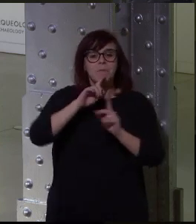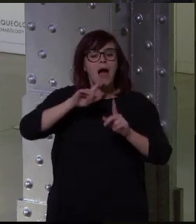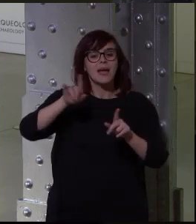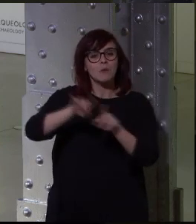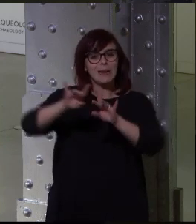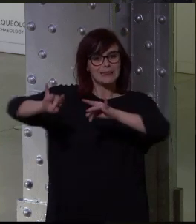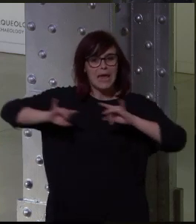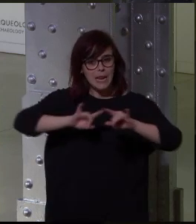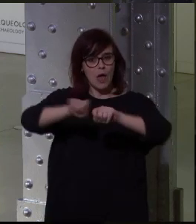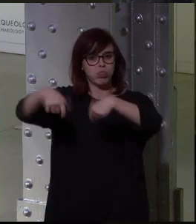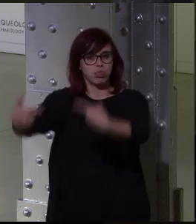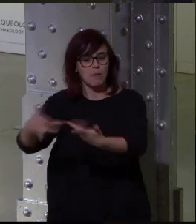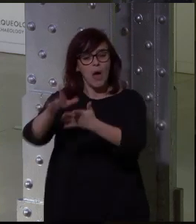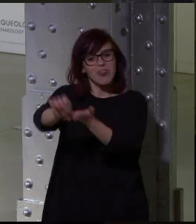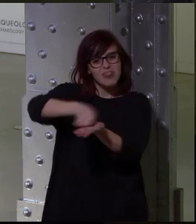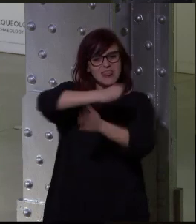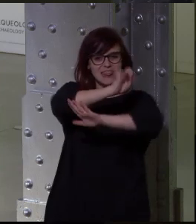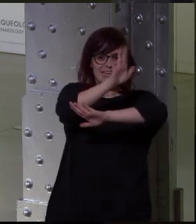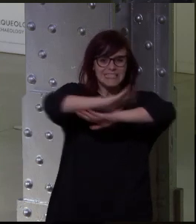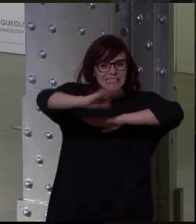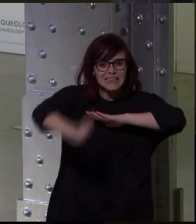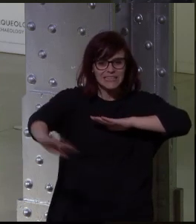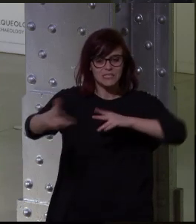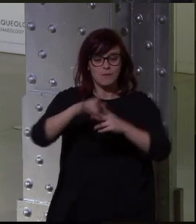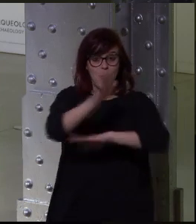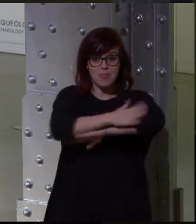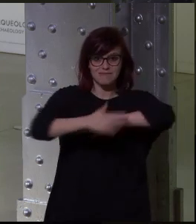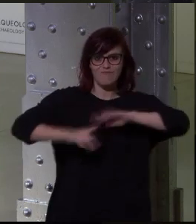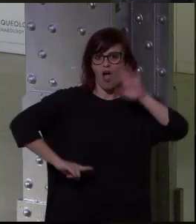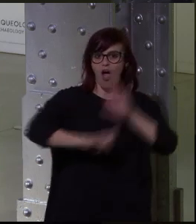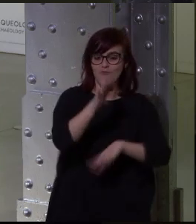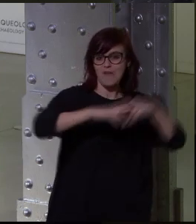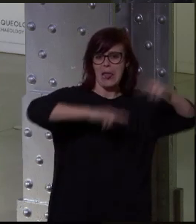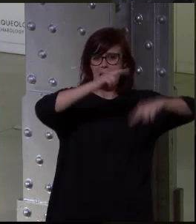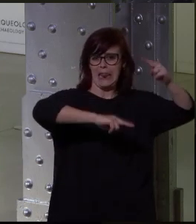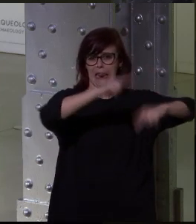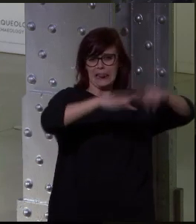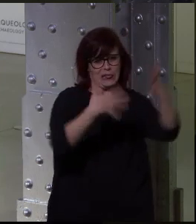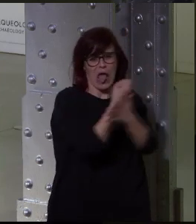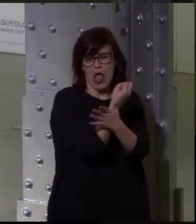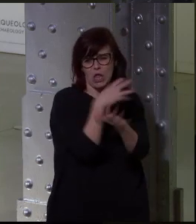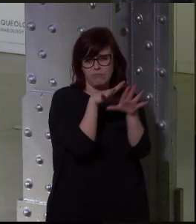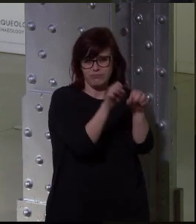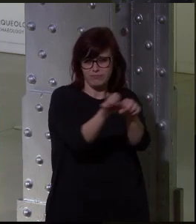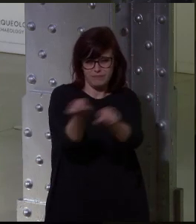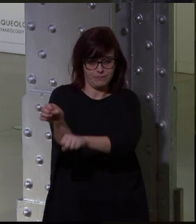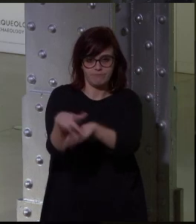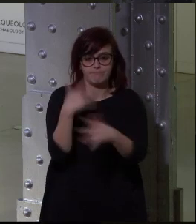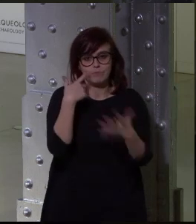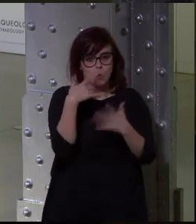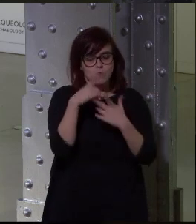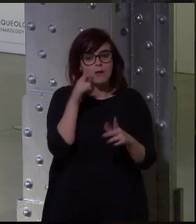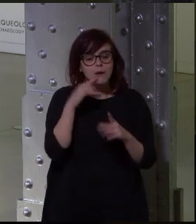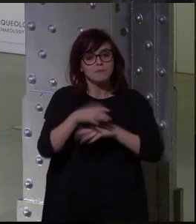vertidos desde tierra, por la desertización, el desarrollo en la costa, estamos construyendo todo y eso es algo que vemos